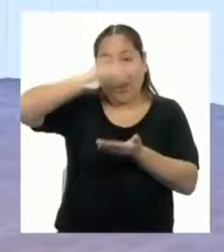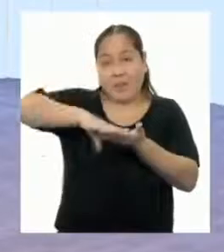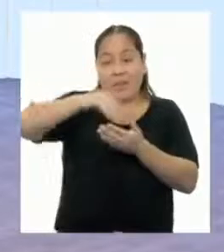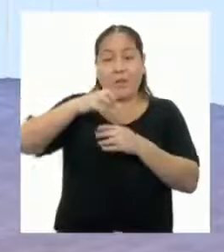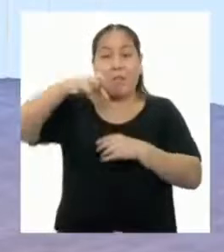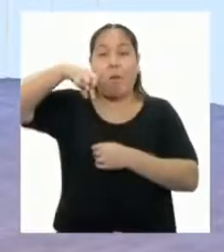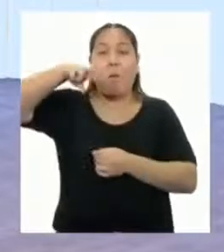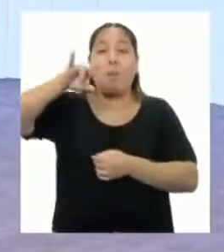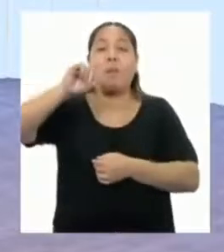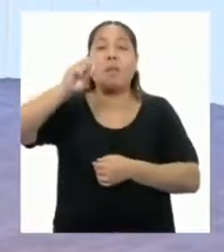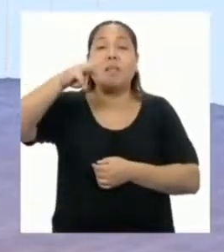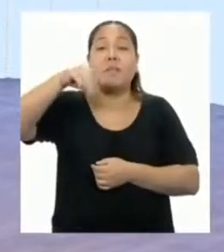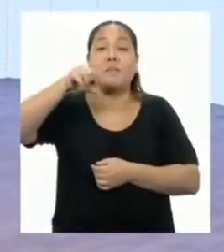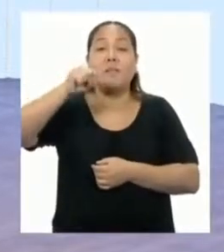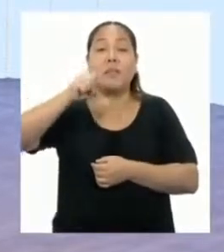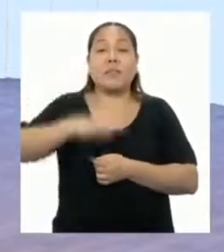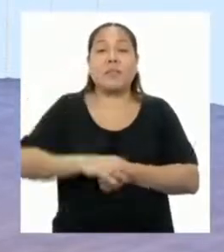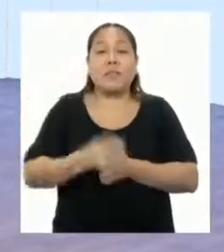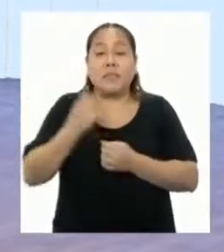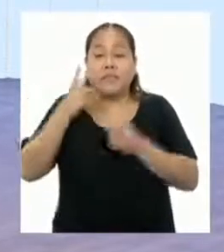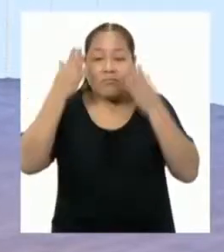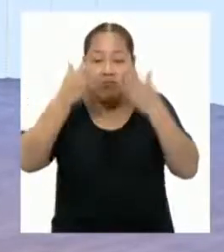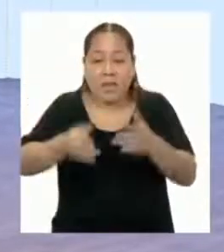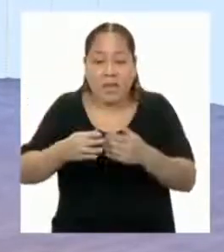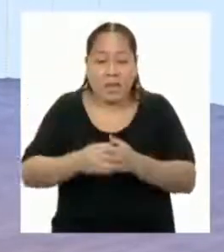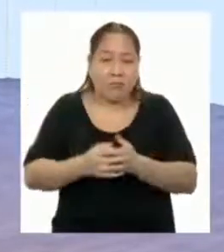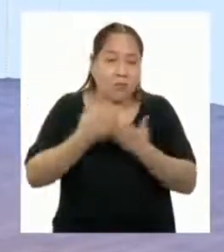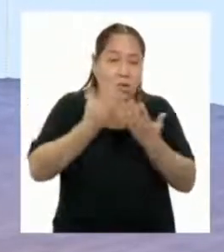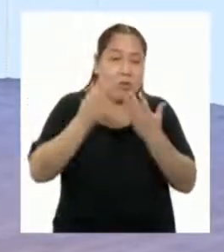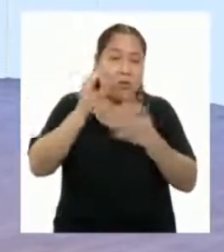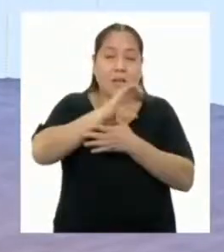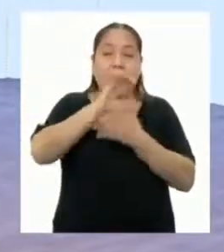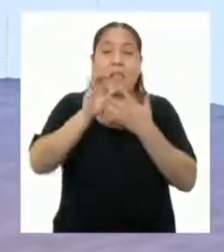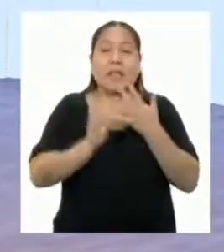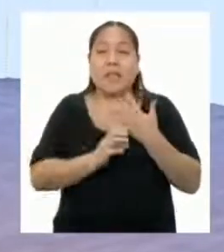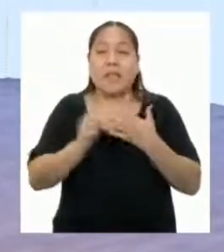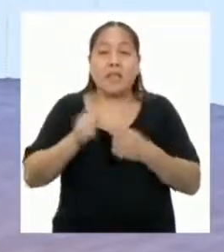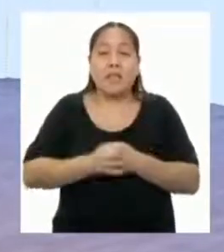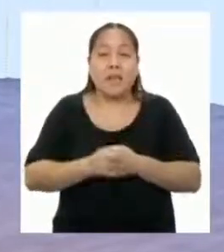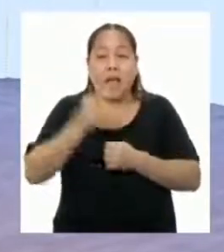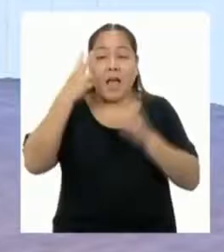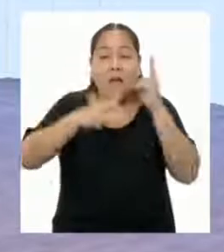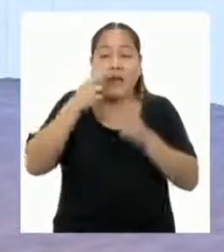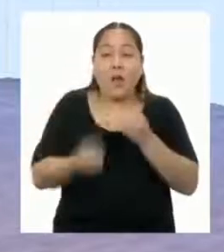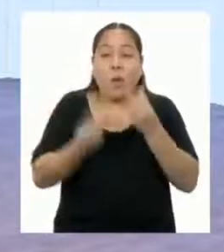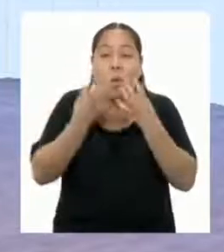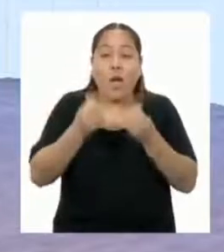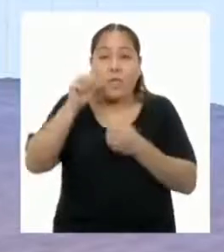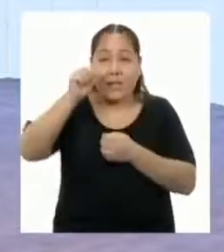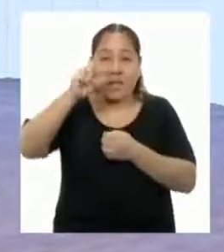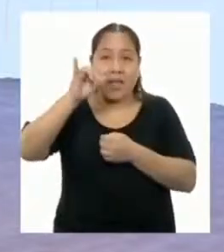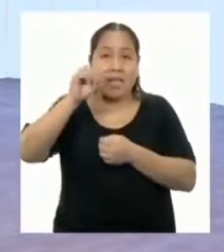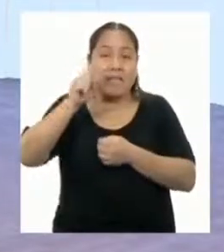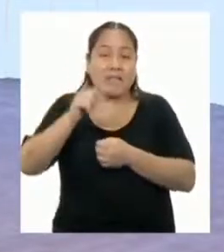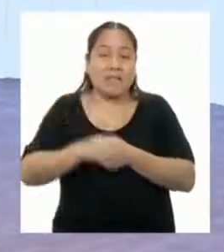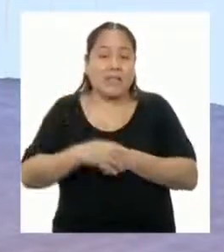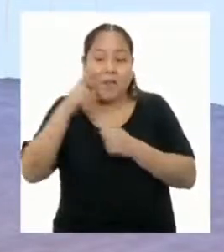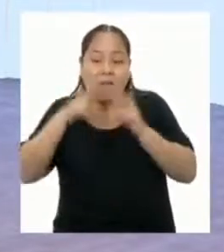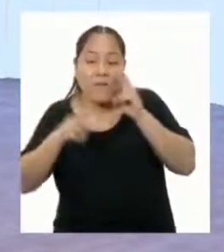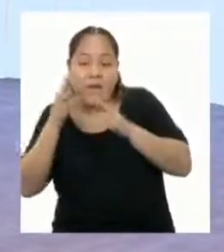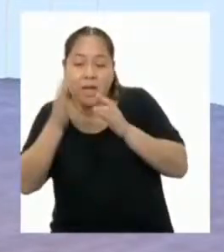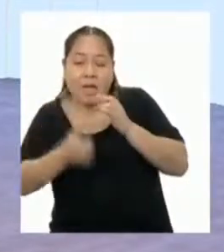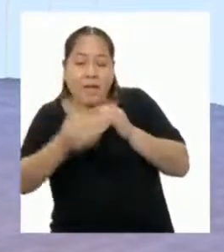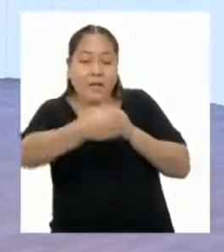los prismas, a identificar sus elementos, sus características, a determinar la cantidad de aristas, vértices, caras